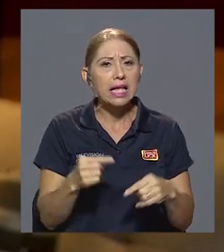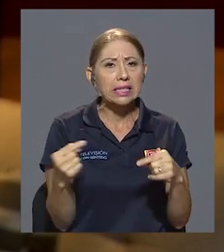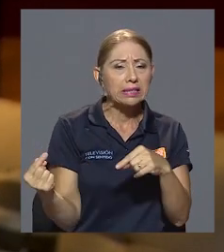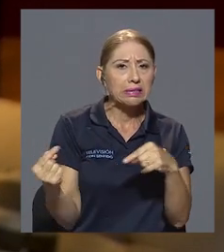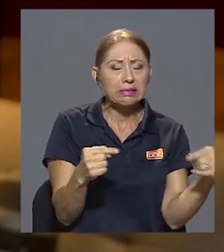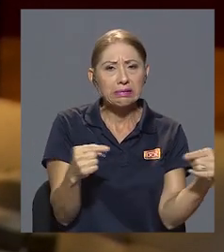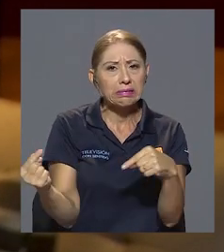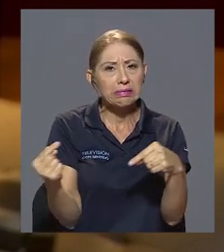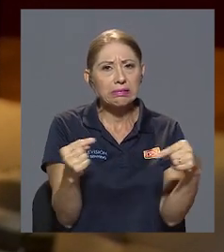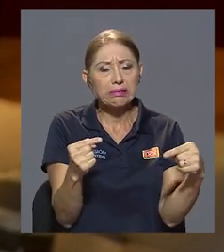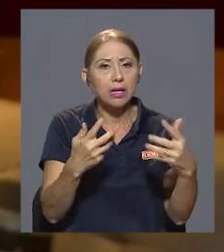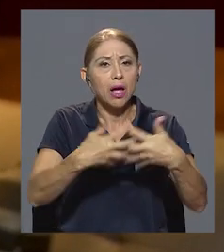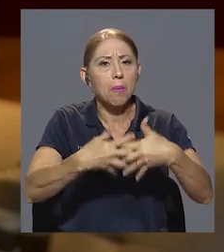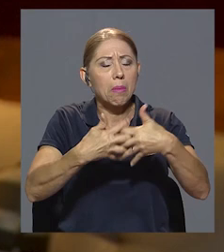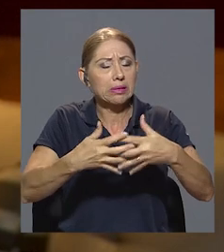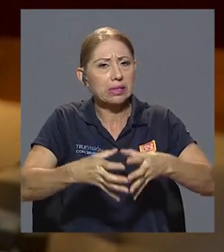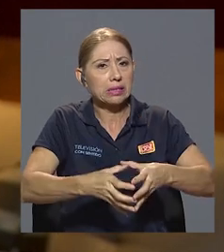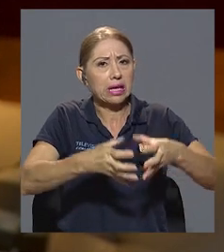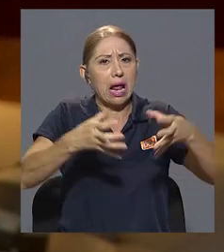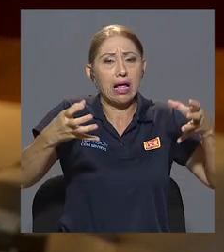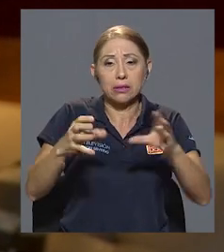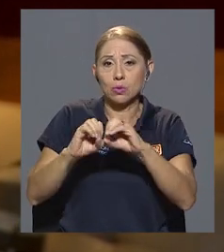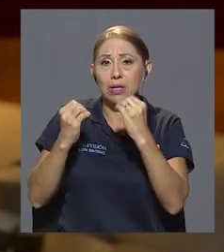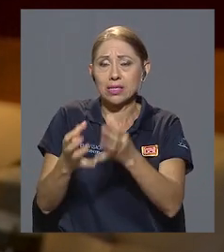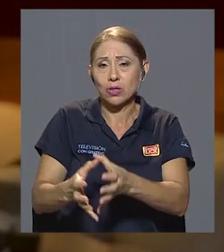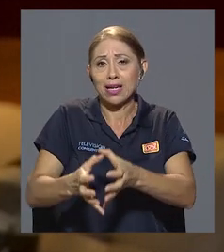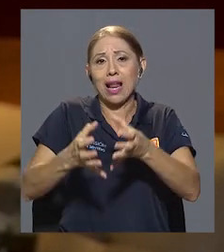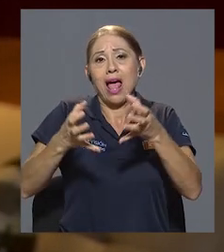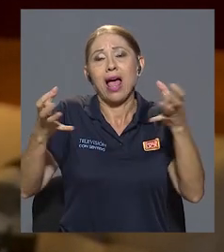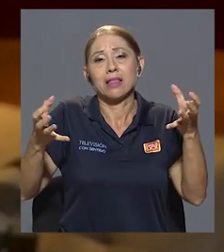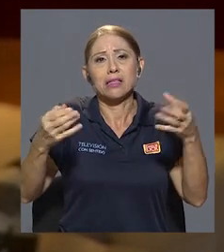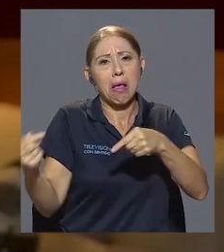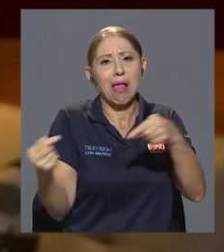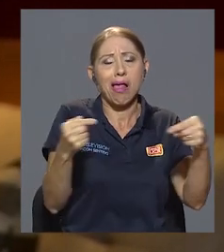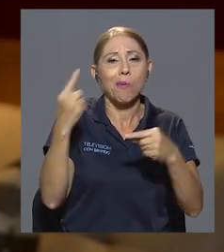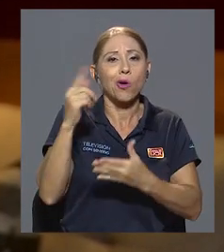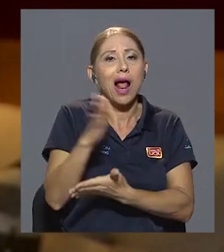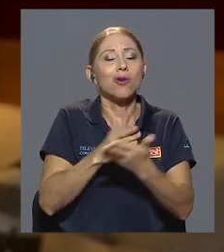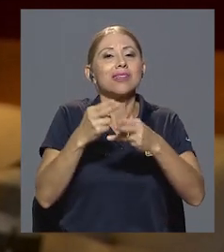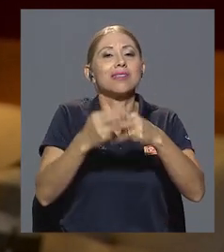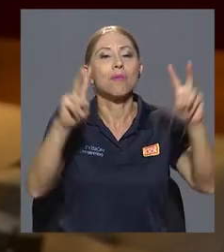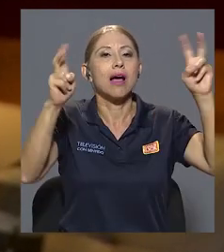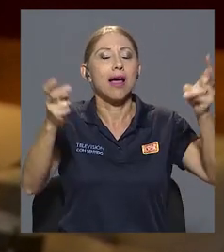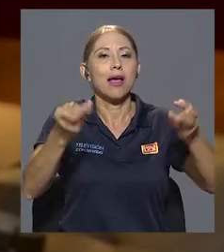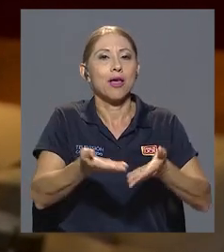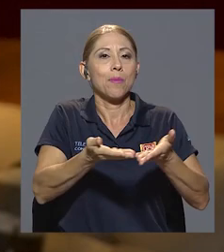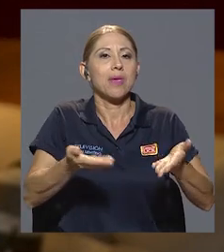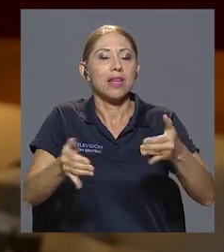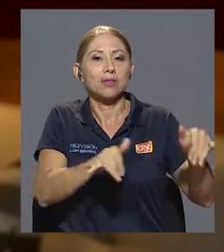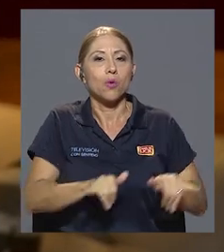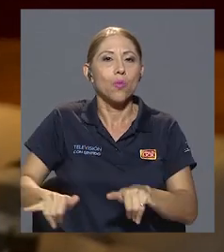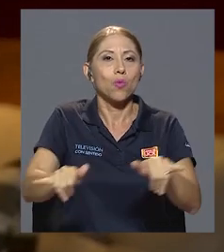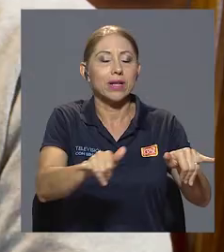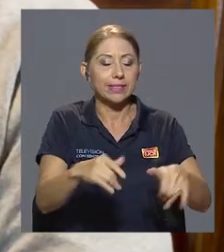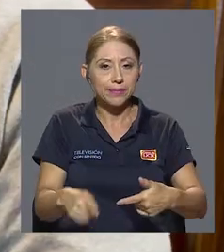de las grandes corporaciones por lo que se ha venido a llamar los bienes comunes otra dinámica de disputa